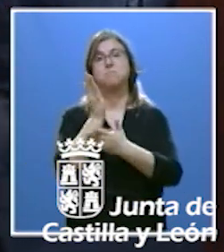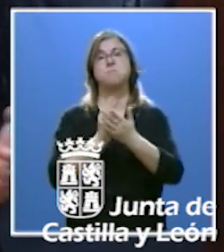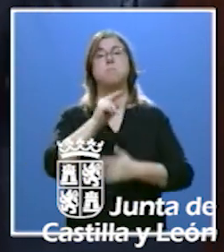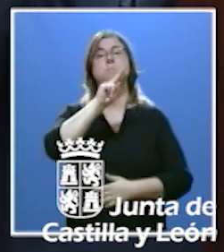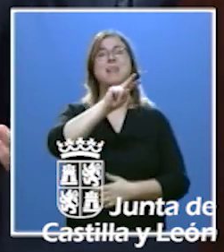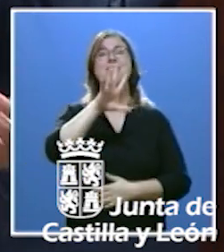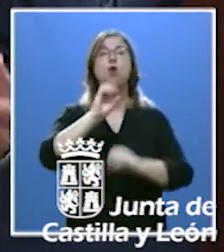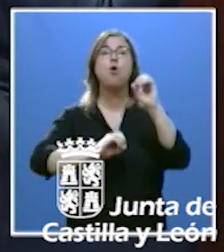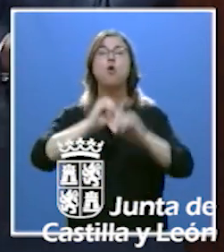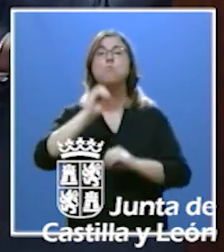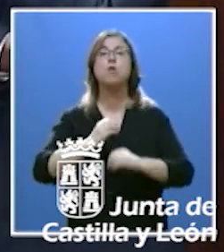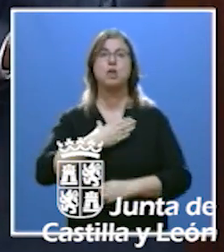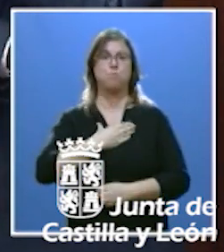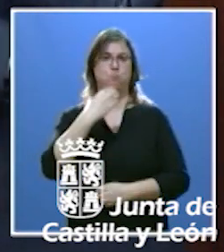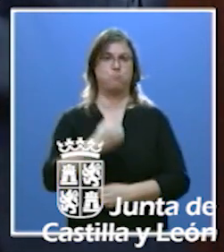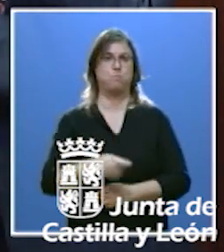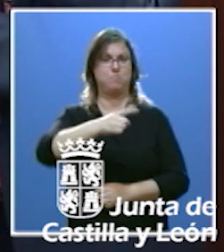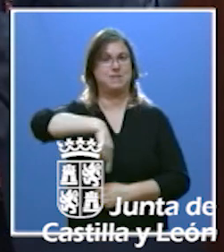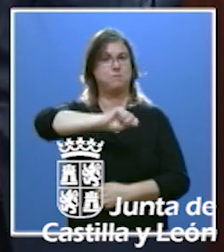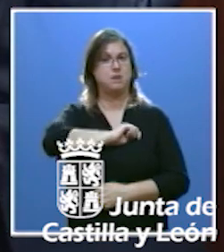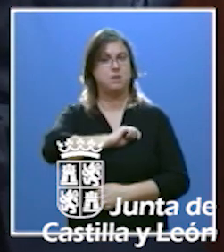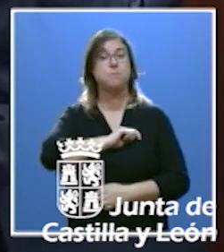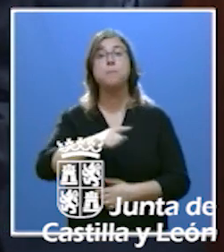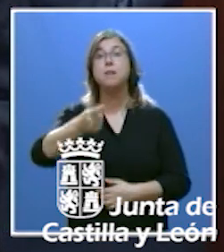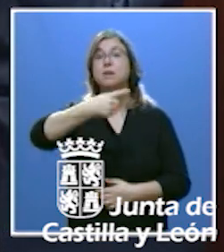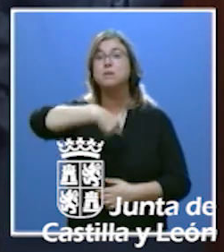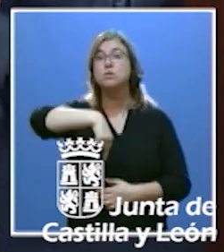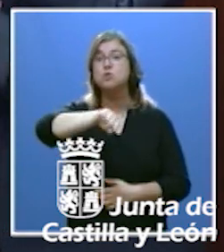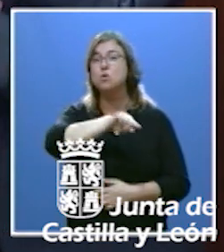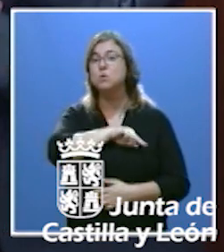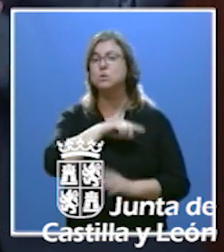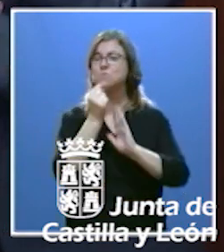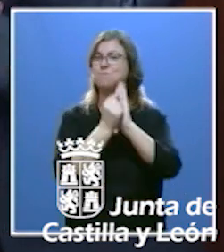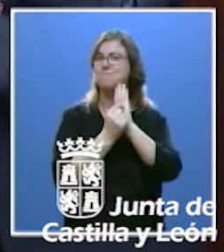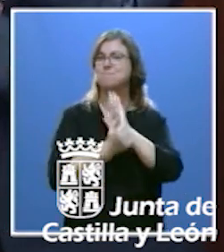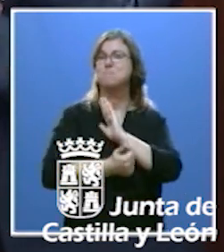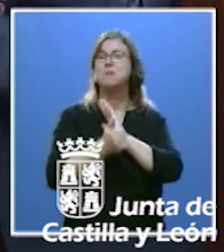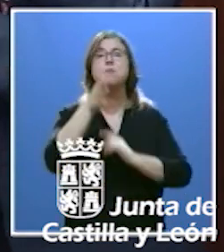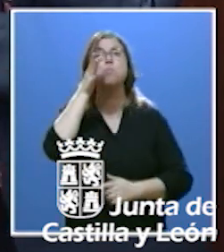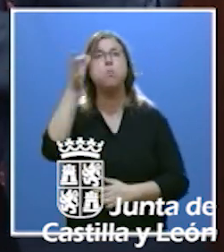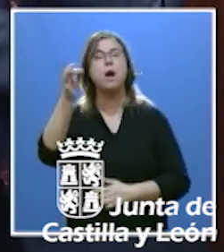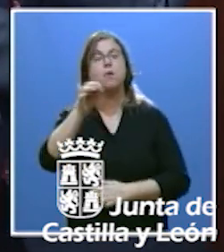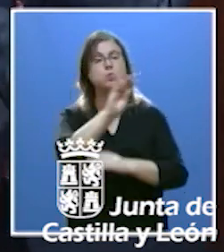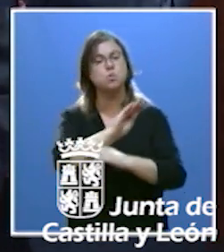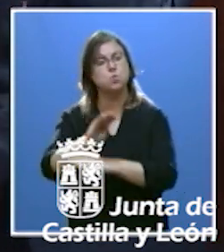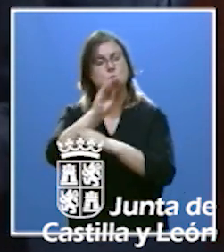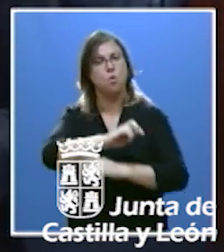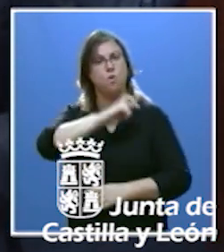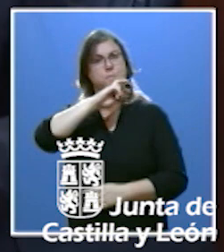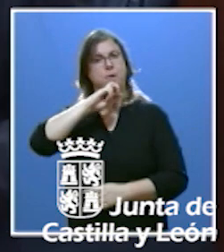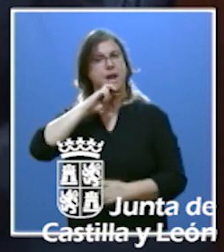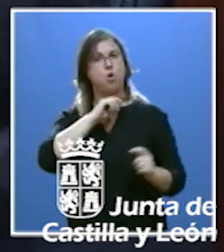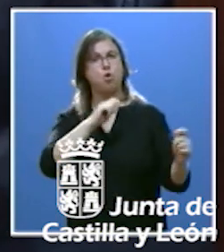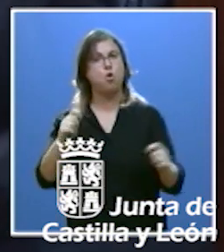España. Por eso nosotros, más que nadie, tenemos que poner en valor nuestros pueblos, tenemos que poner en